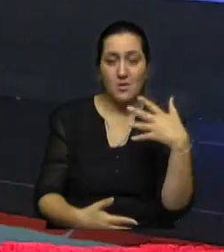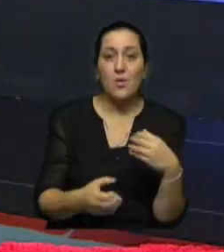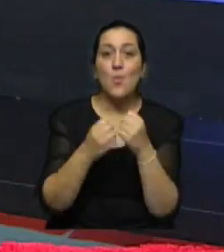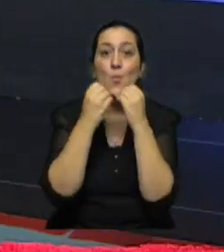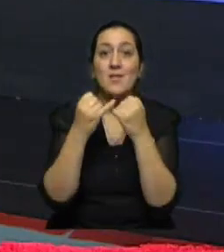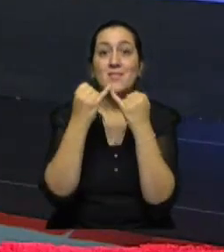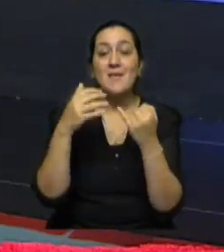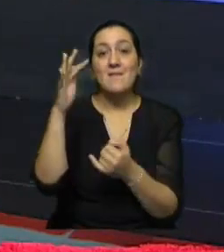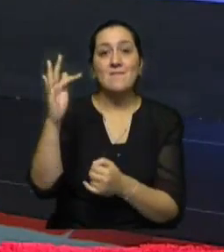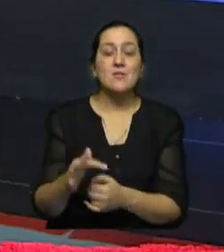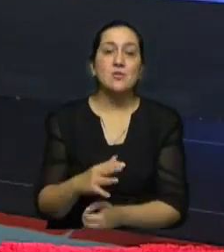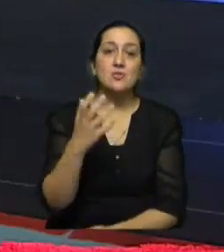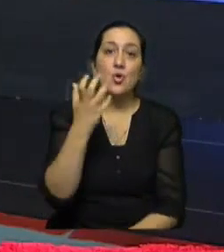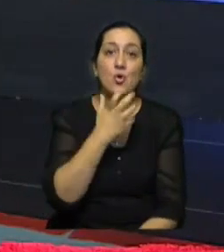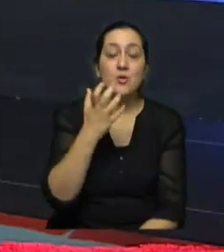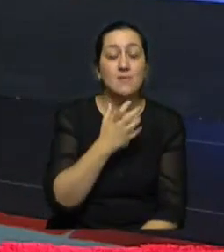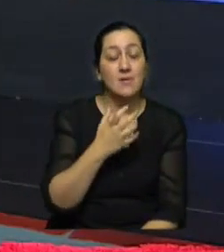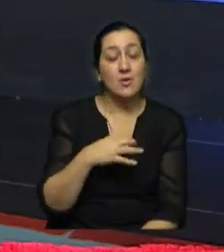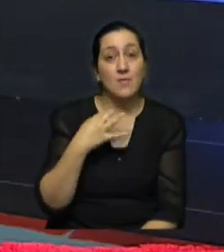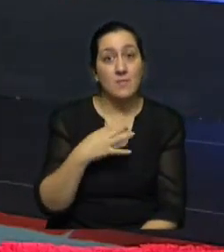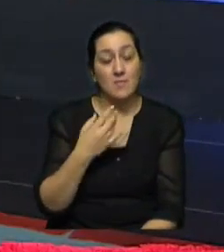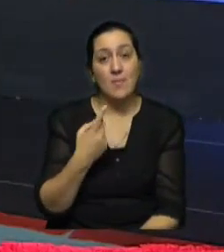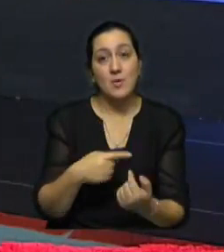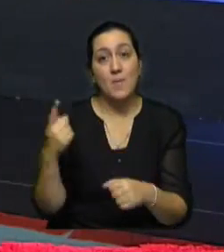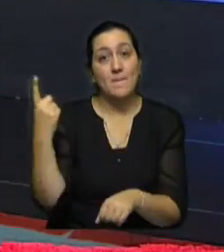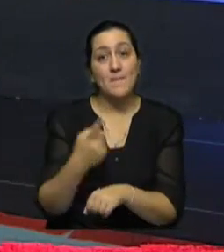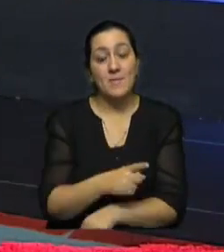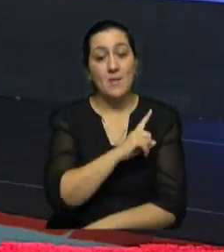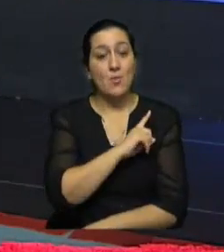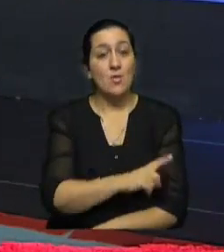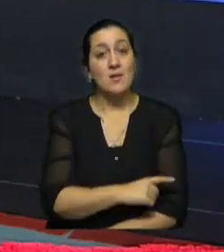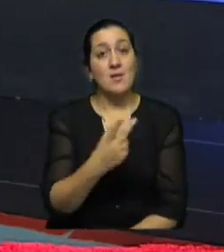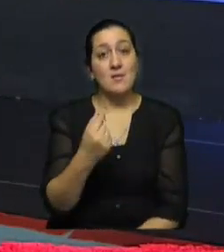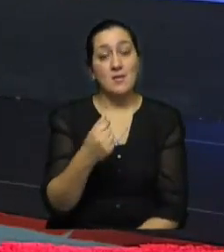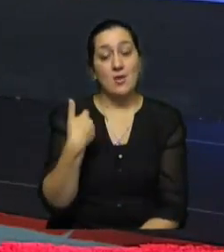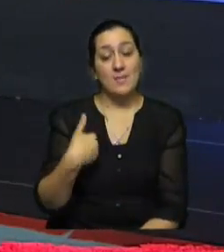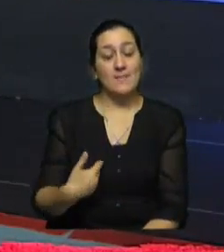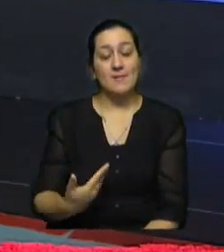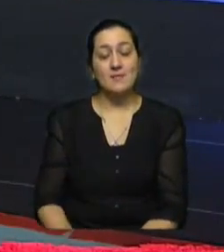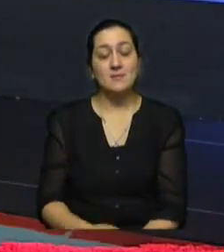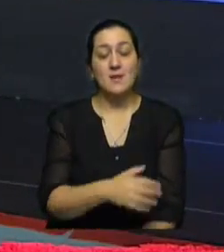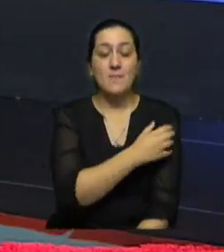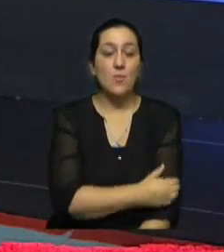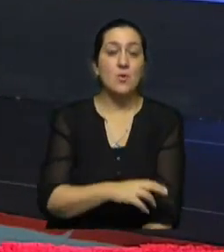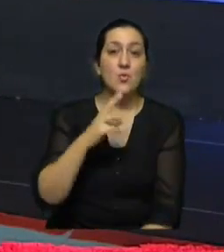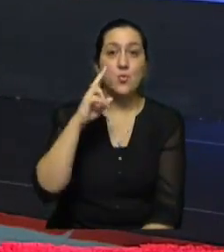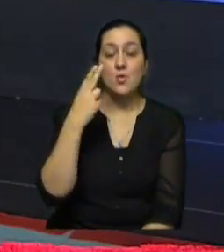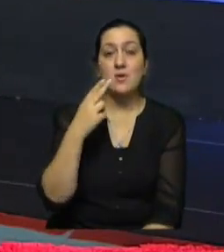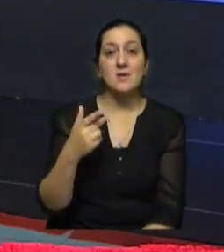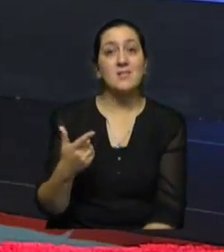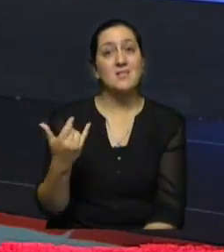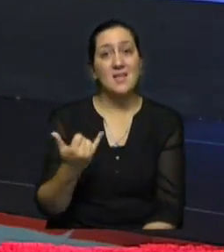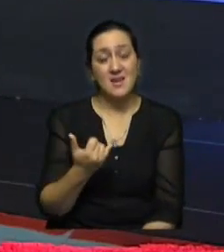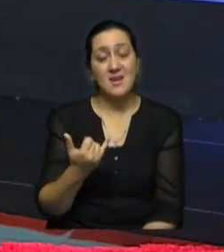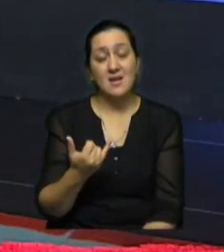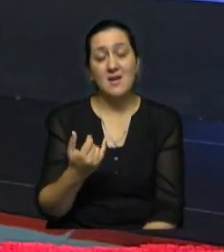equipo lindo Fito. Es aberrante lo que nos toca vivir, pero manda el poder y el dinero en todos los ámbitos. Muy lamentable. Ser pobre en Uruguay es tener necesidades